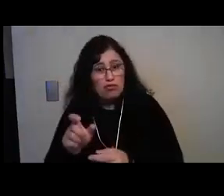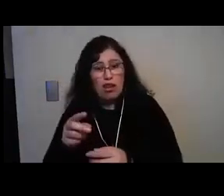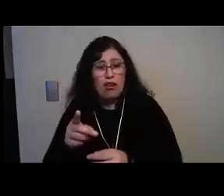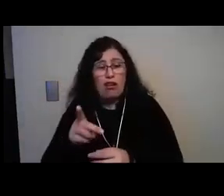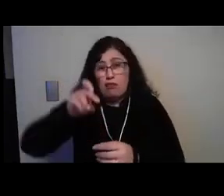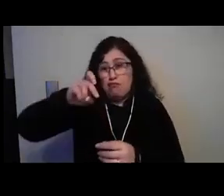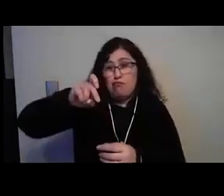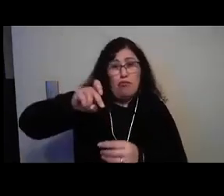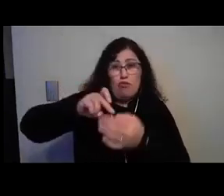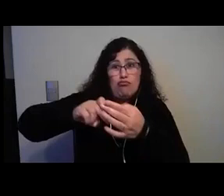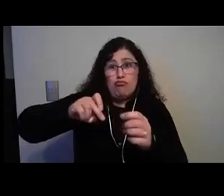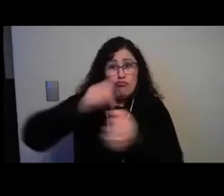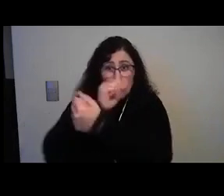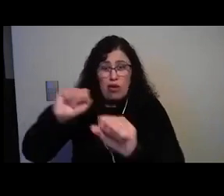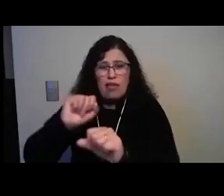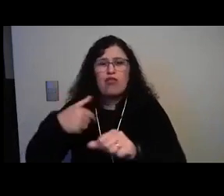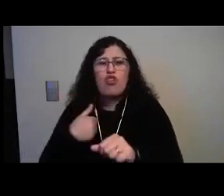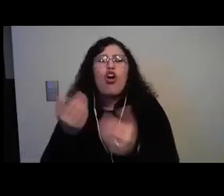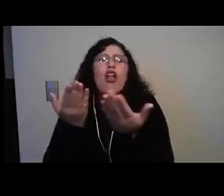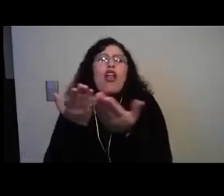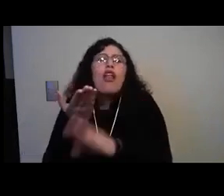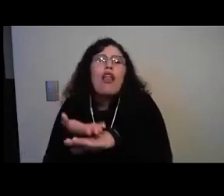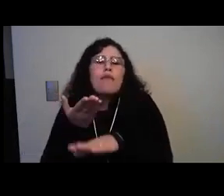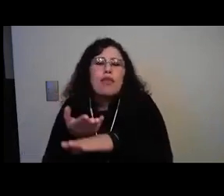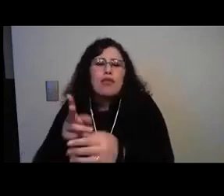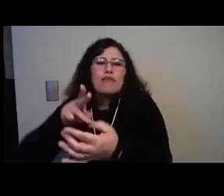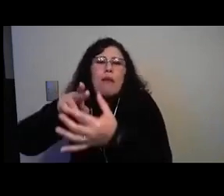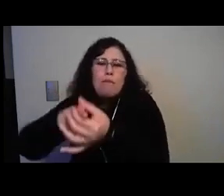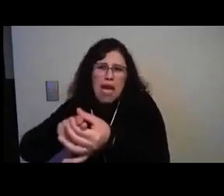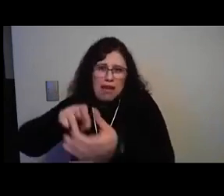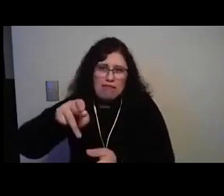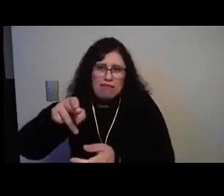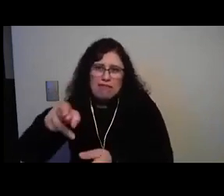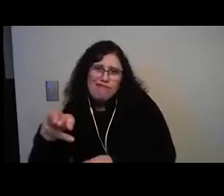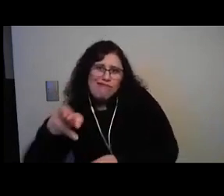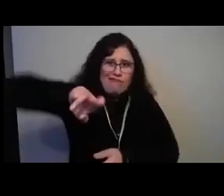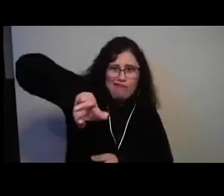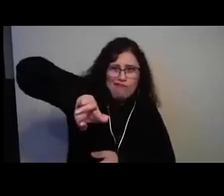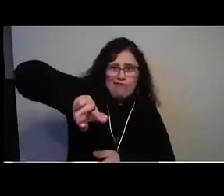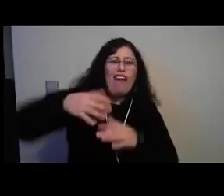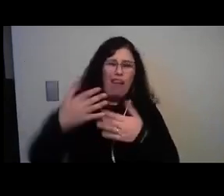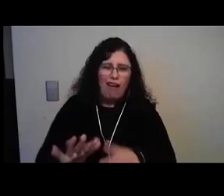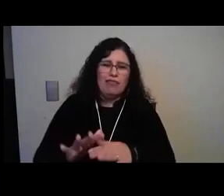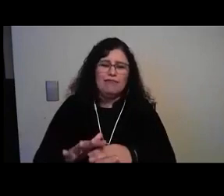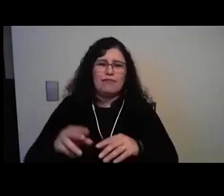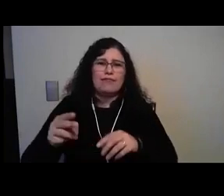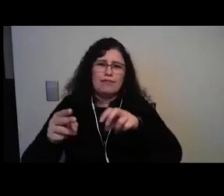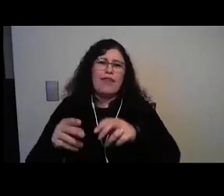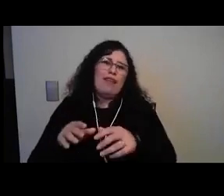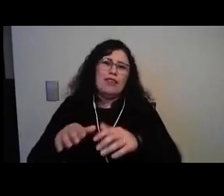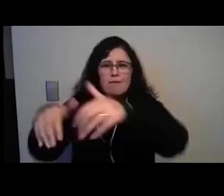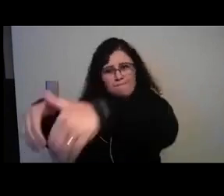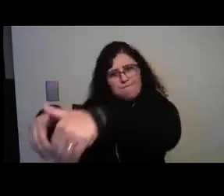le puede pedir que cruce los pies y de esa manera ya le va a ayudar, ¿ya? Entonces usted se posiciona, el posicionamiento